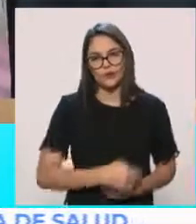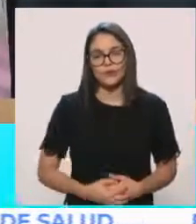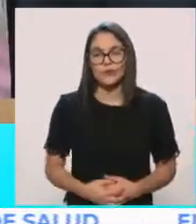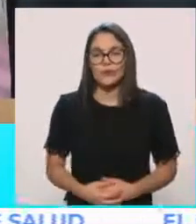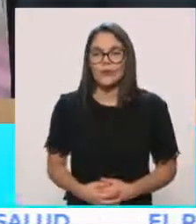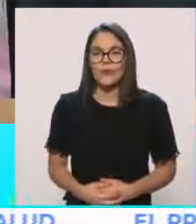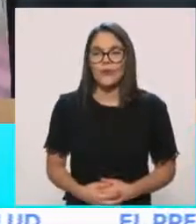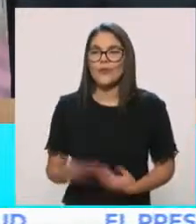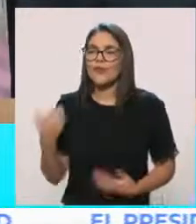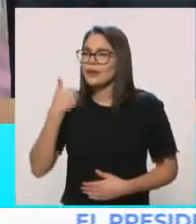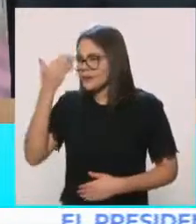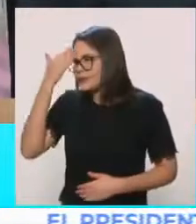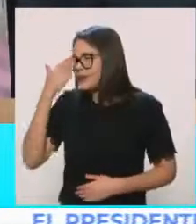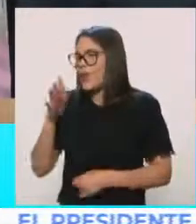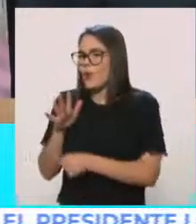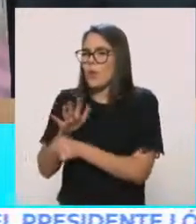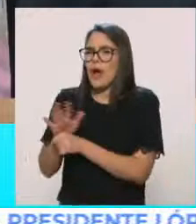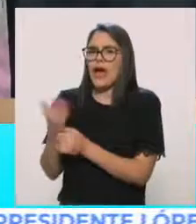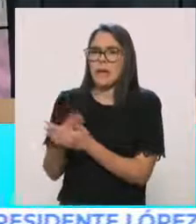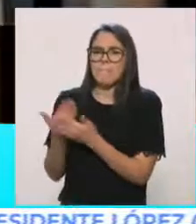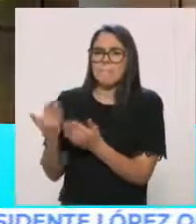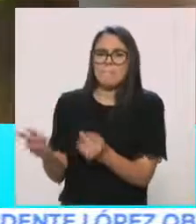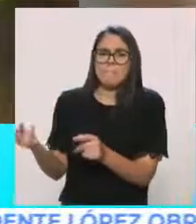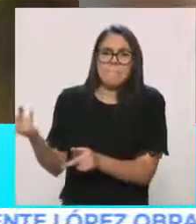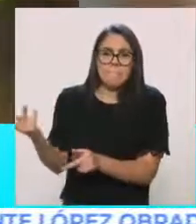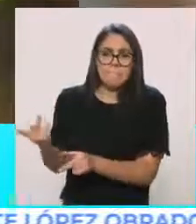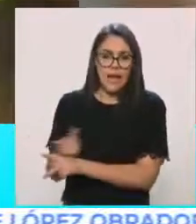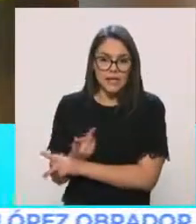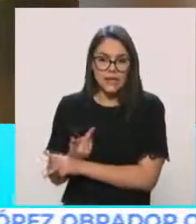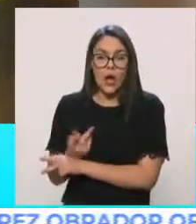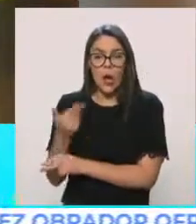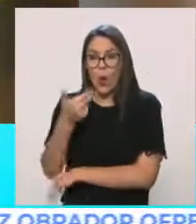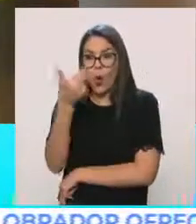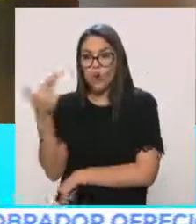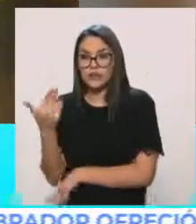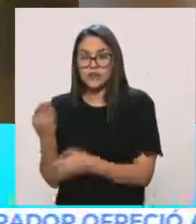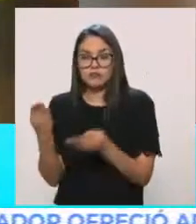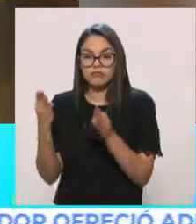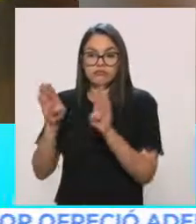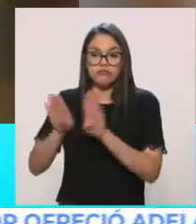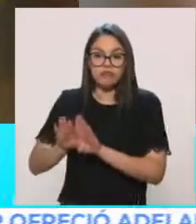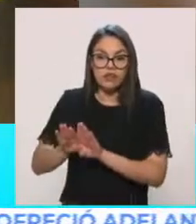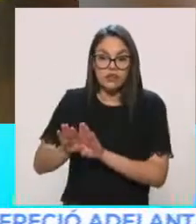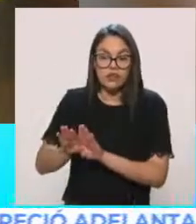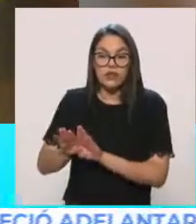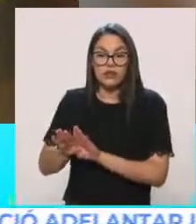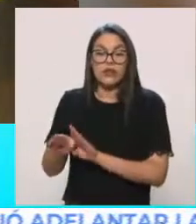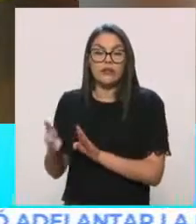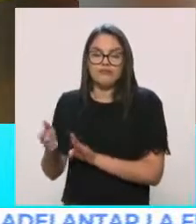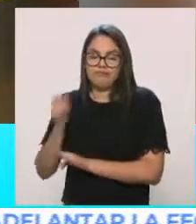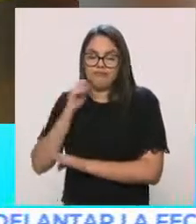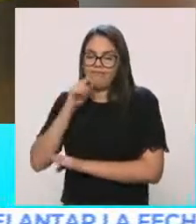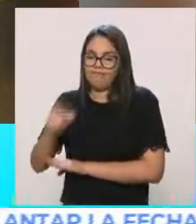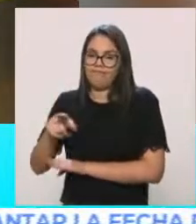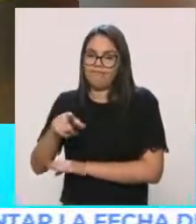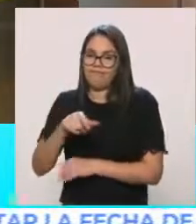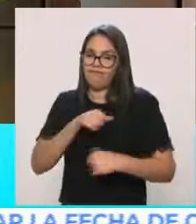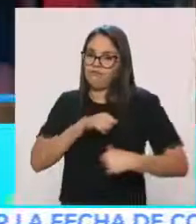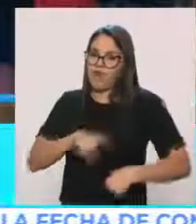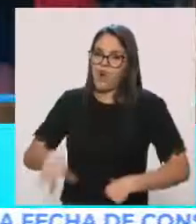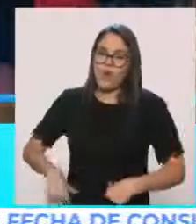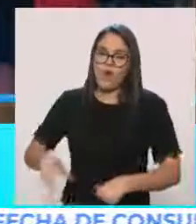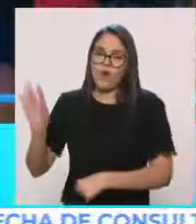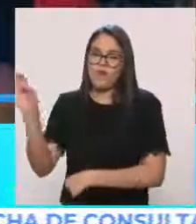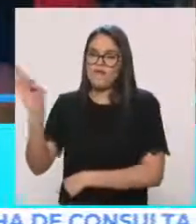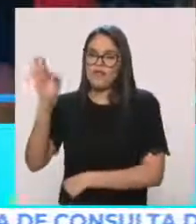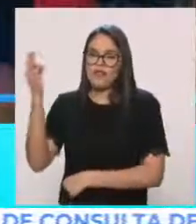Kenia, que se vive? Sabemos, hoteles cerrados, la recomendación por parte de autoridades a nivel federal, a